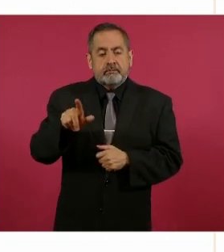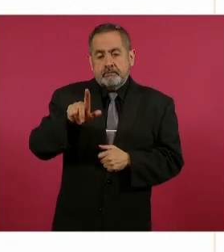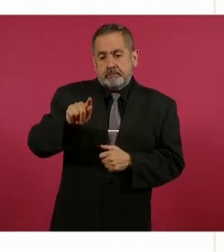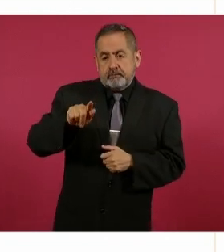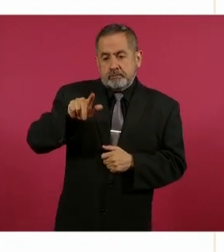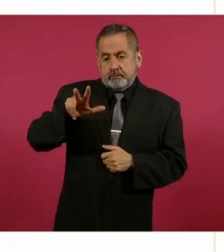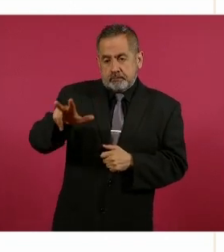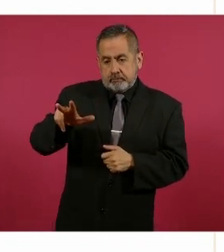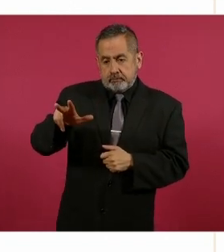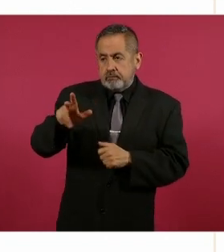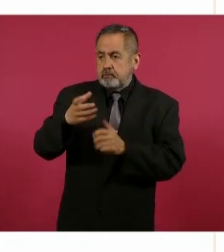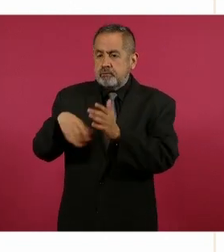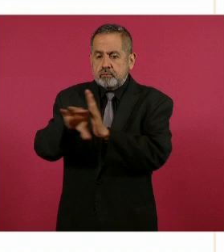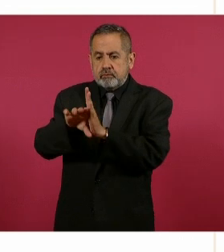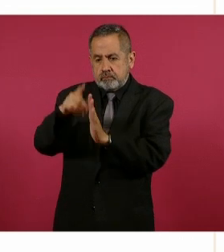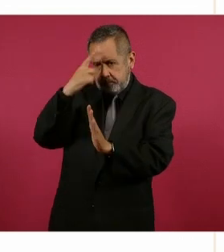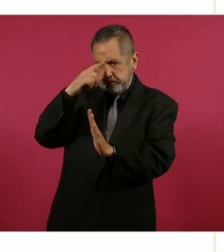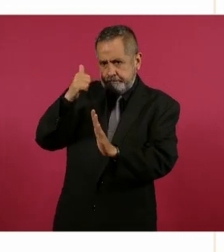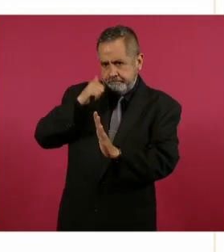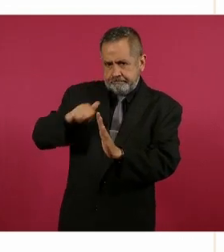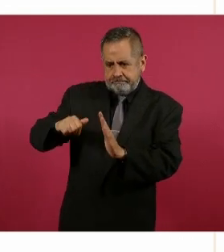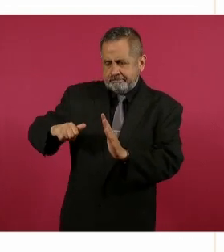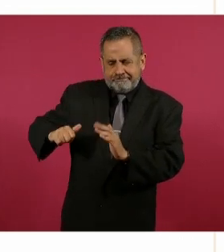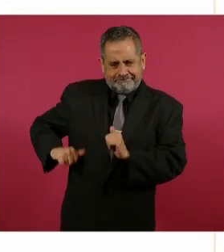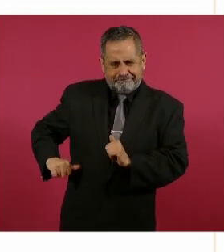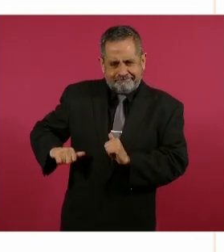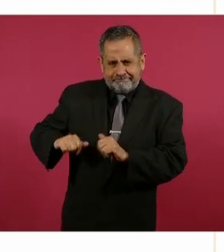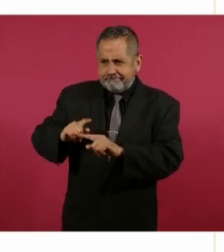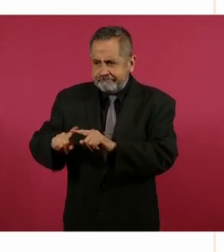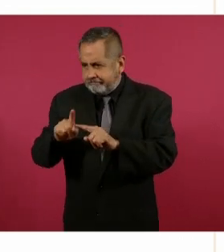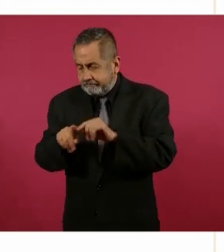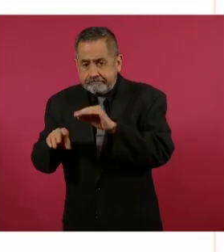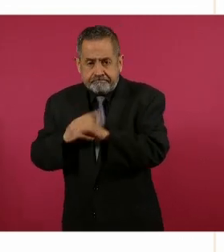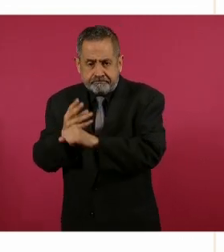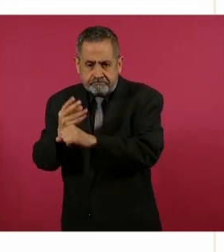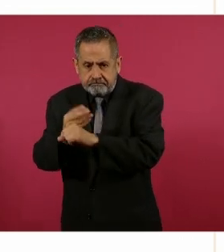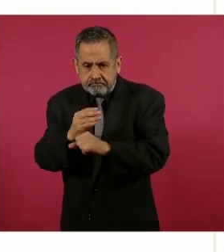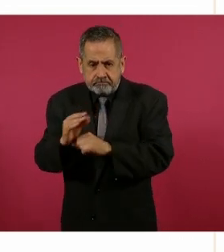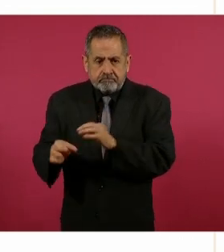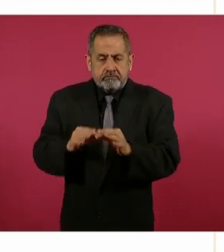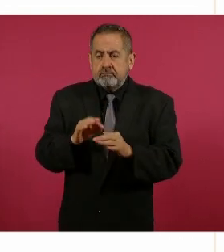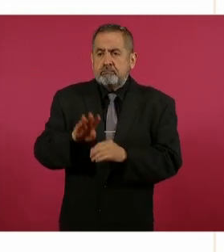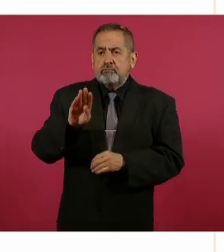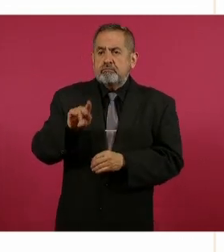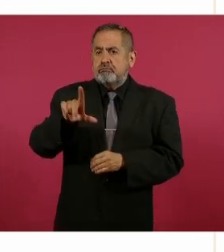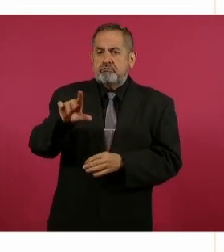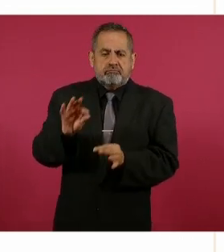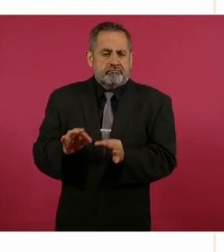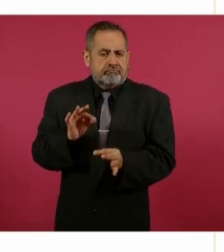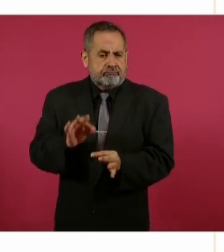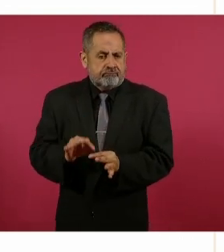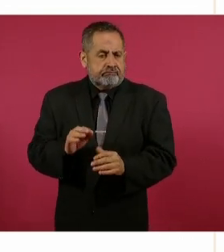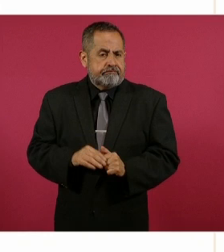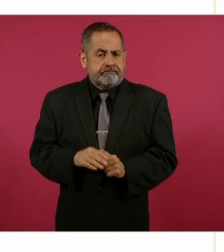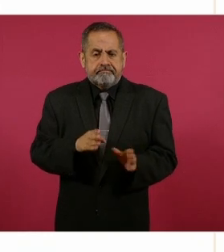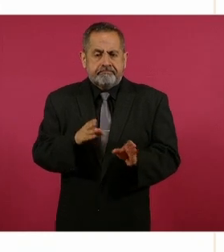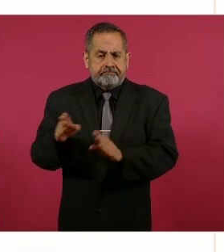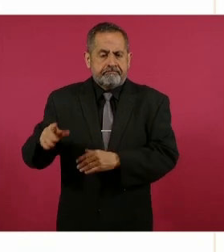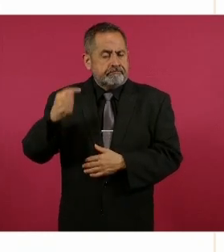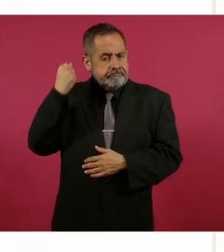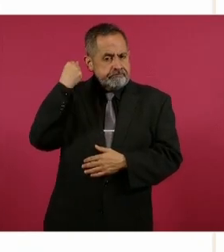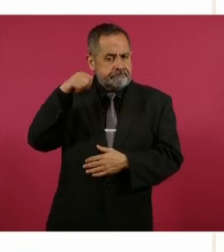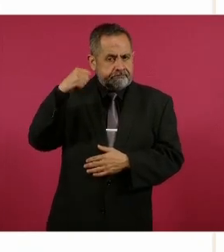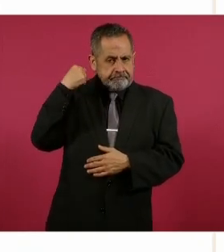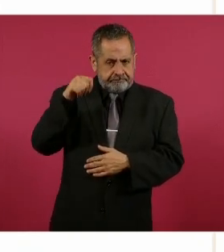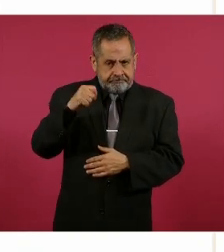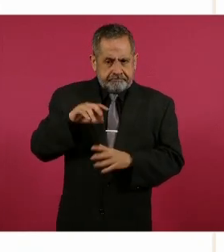quirófanos intervenidos en los hospitales de esa entidad, de 97 que tiene en total. En el caso de Tabasco, son de la